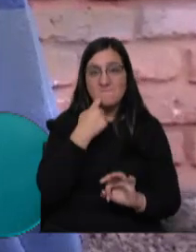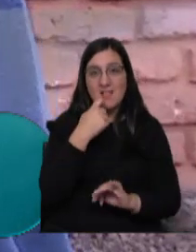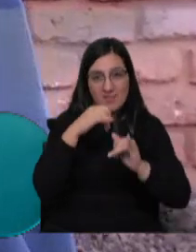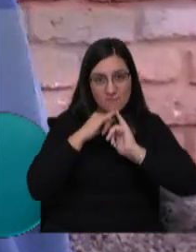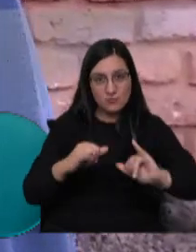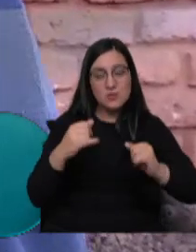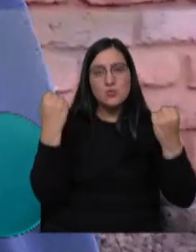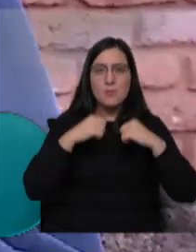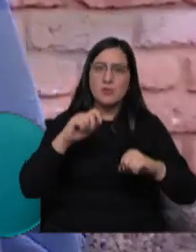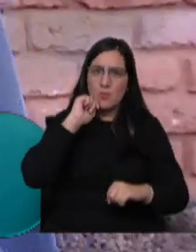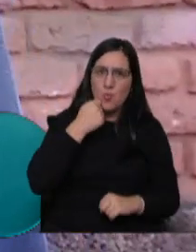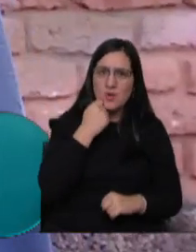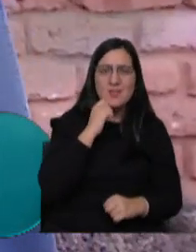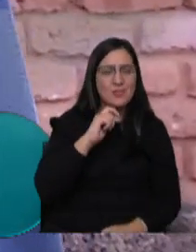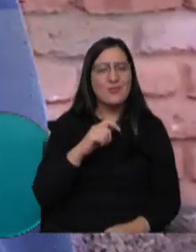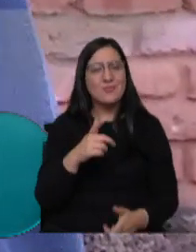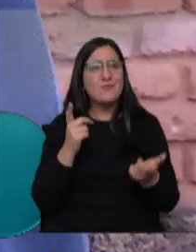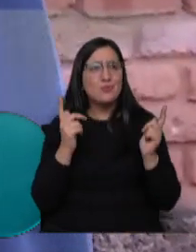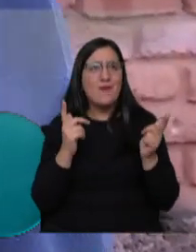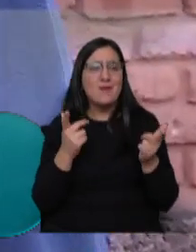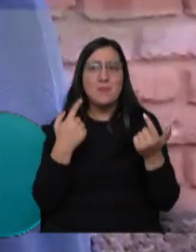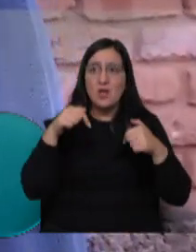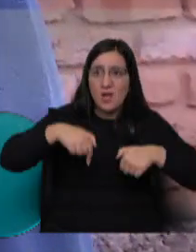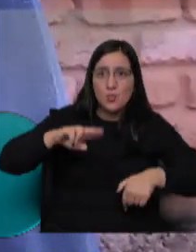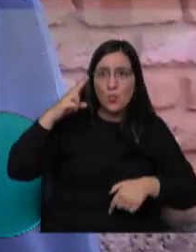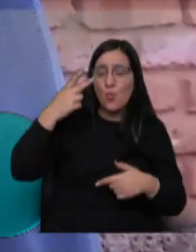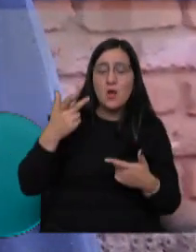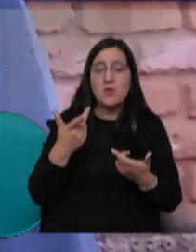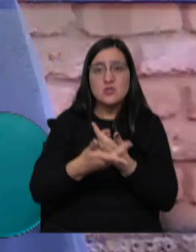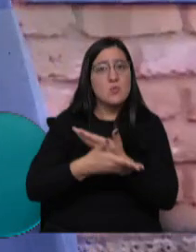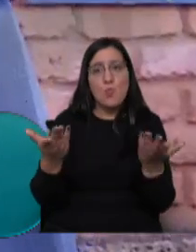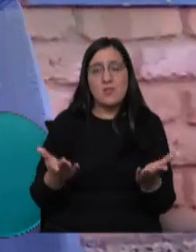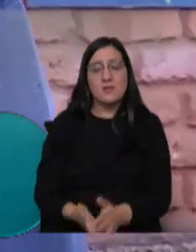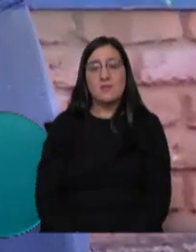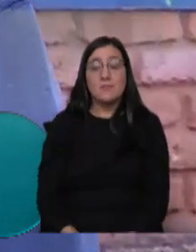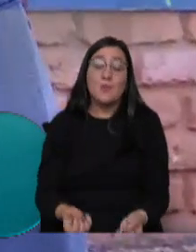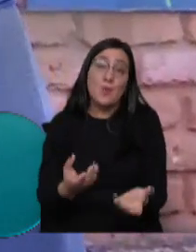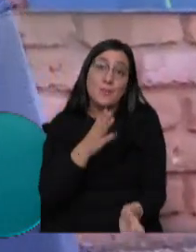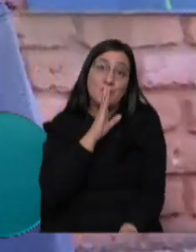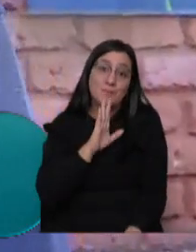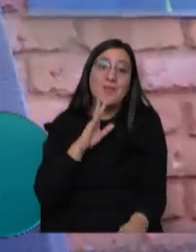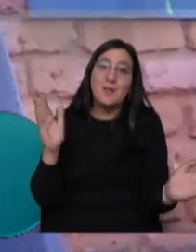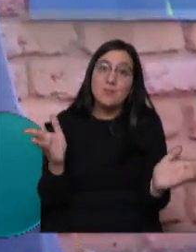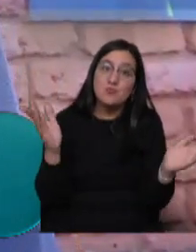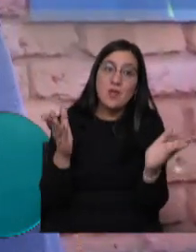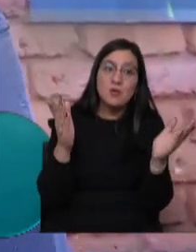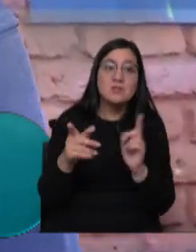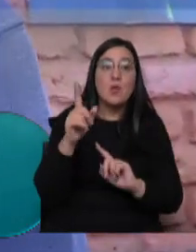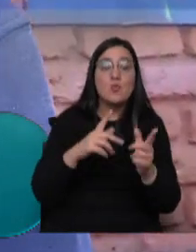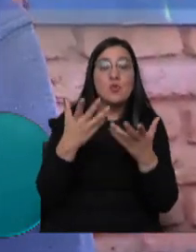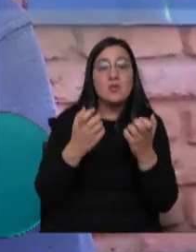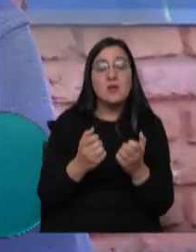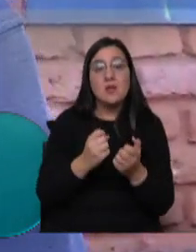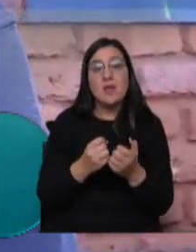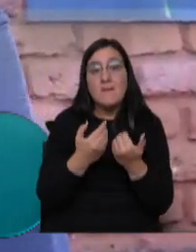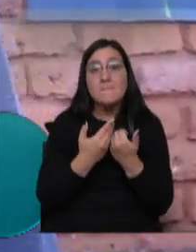deporte que es re dinámico, re lindo de ver, y acá en Uruguay como que no se muestra mucho. Pero bueno, nada. Hay que impulsarlo. Y si alguien quiere acercarse como